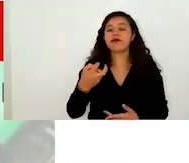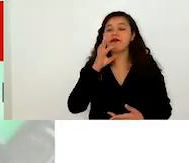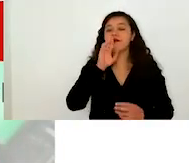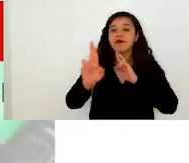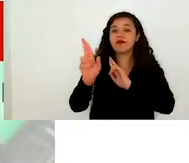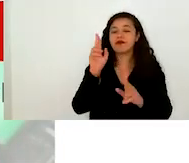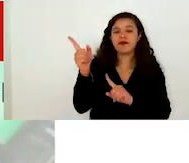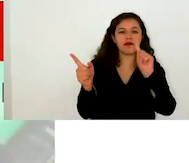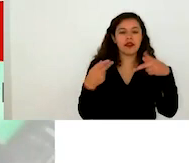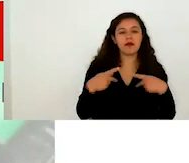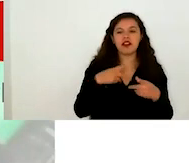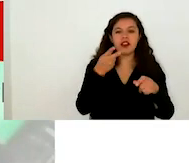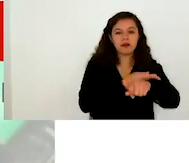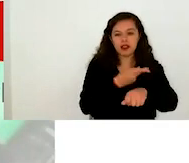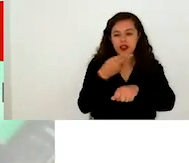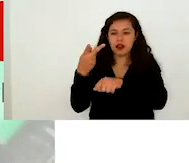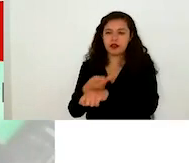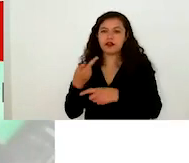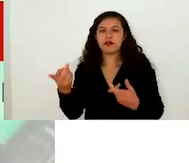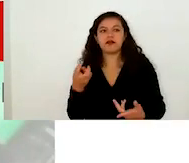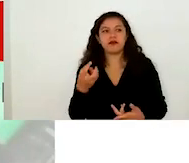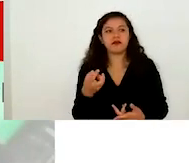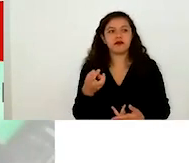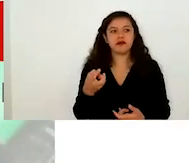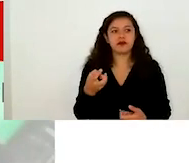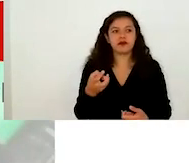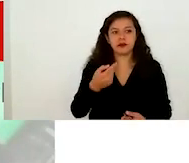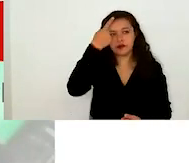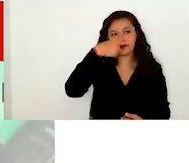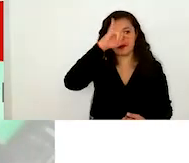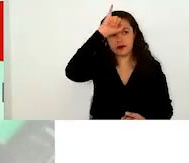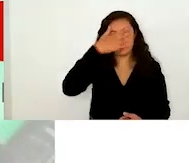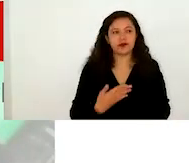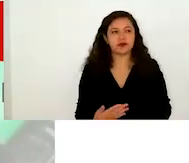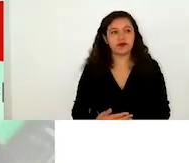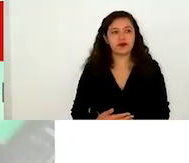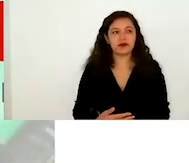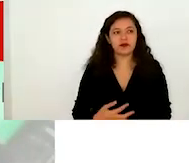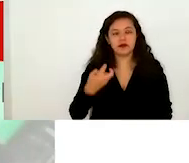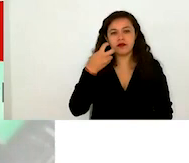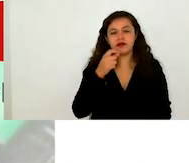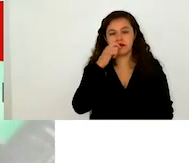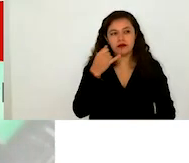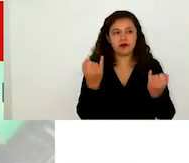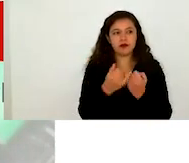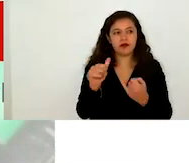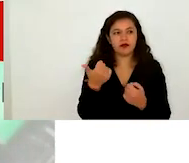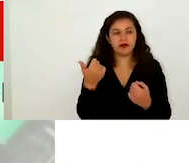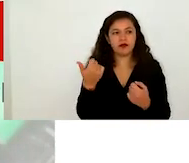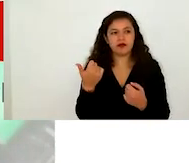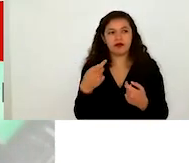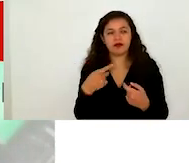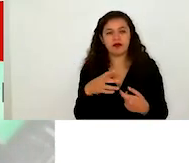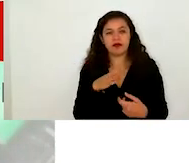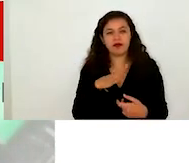estos de intro únicamente de halo así dentro de esta imagen es retroalimentar lo que el otro yo creo que está diciendo y